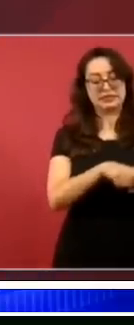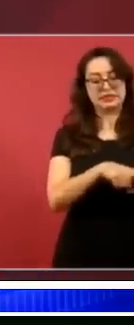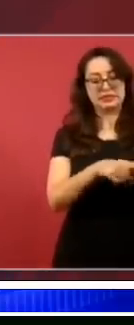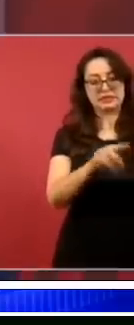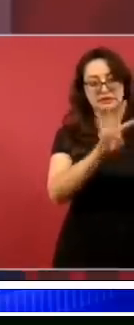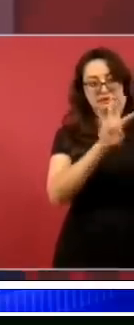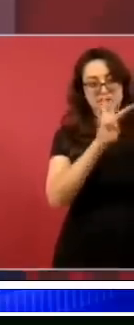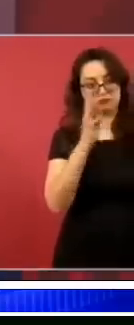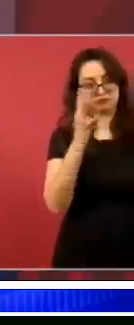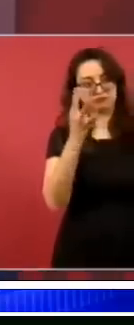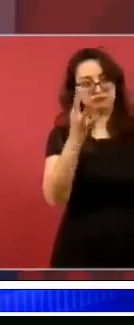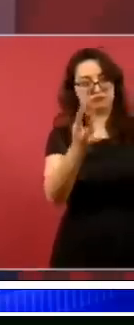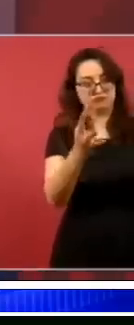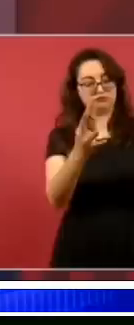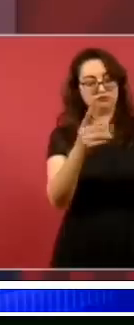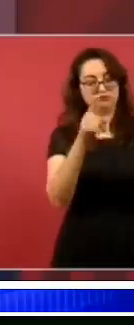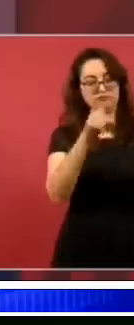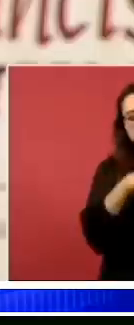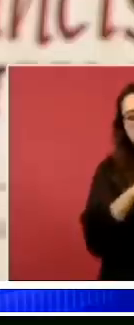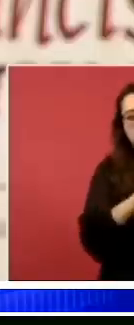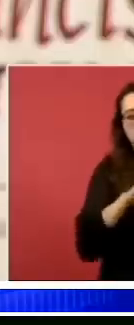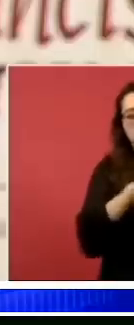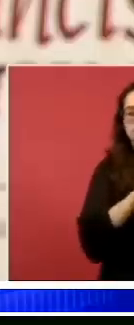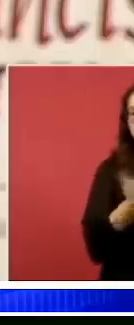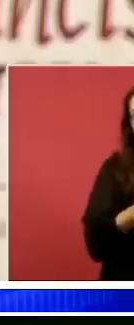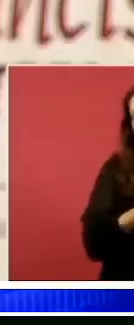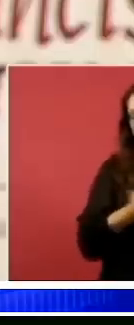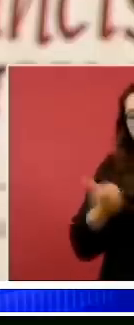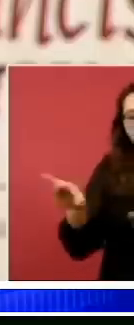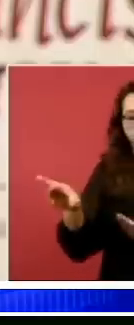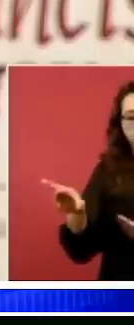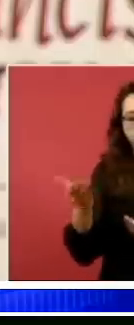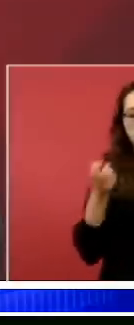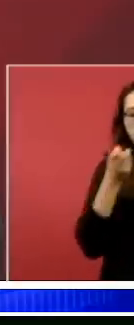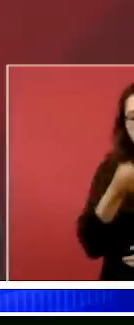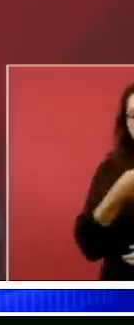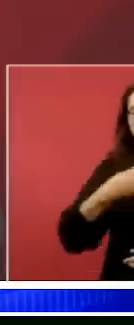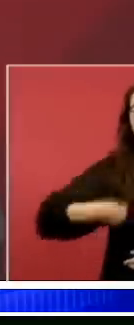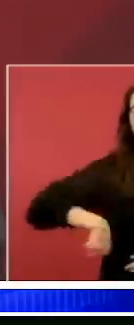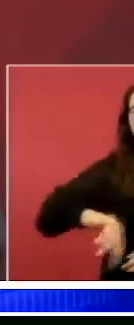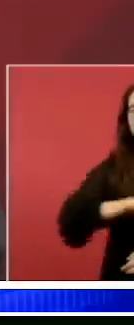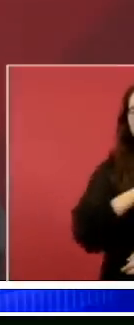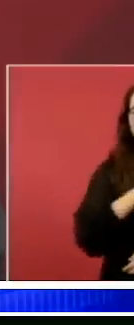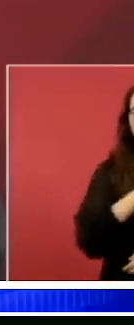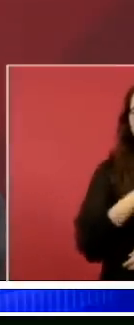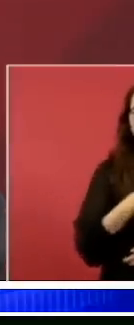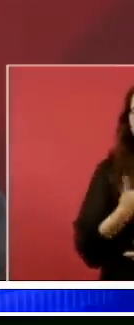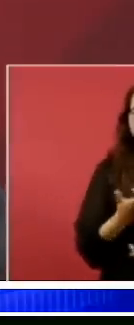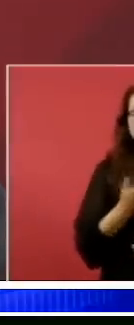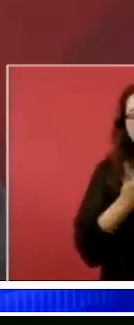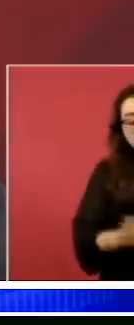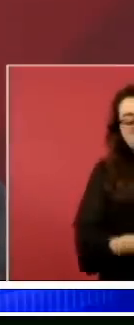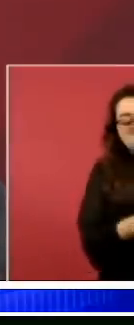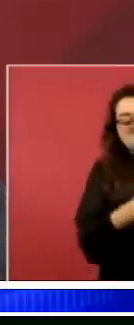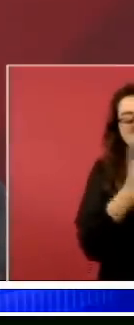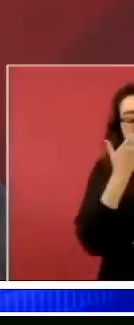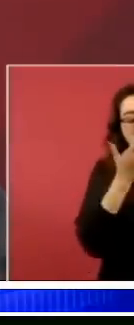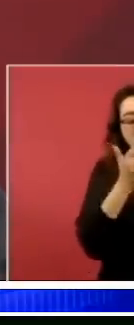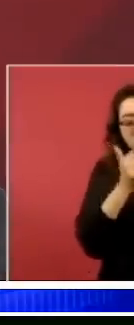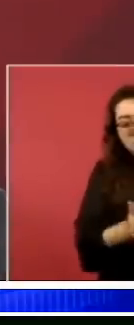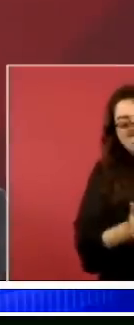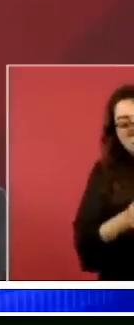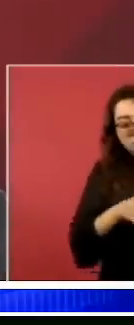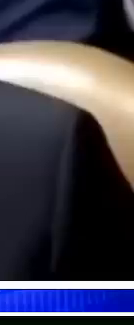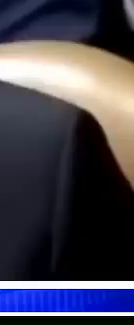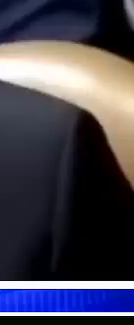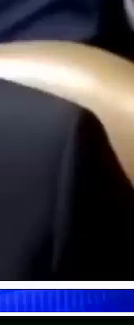suelo y hacer lo que ellos quieran. La verdad y la realidad es que es mucho, muy distinta. No es que dependamos los mexicanos